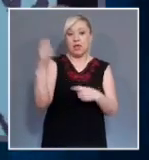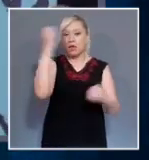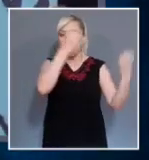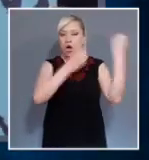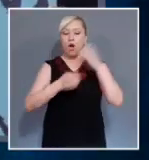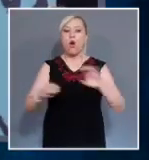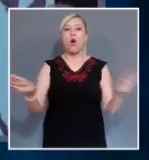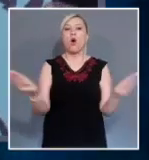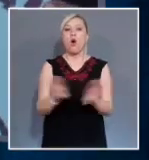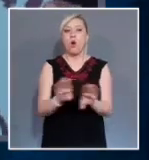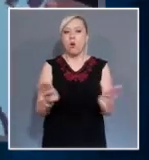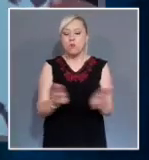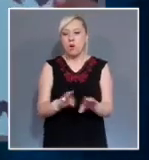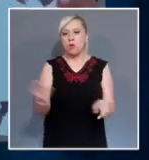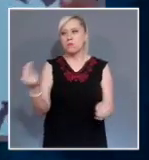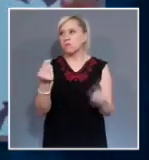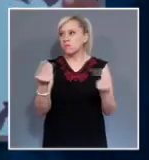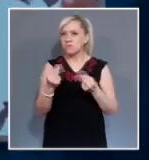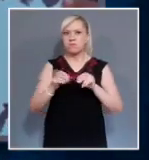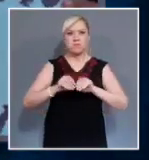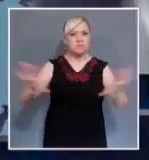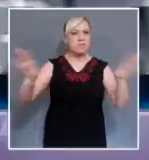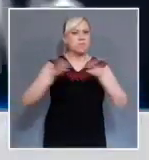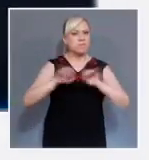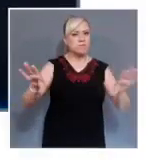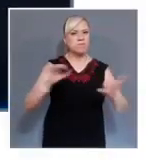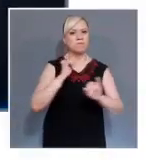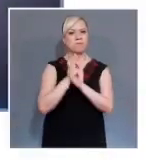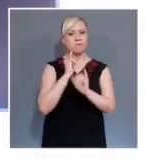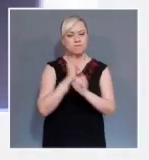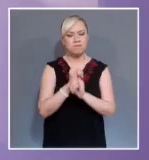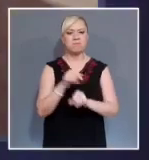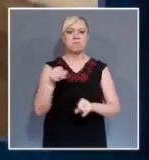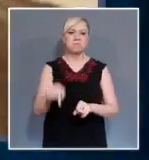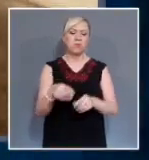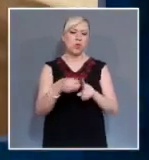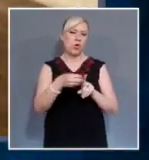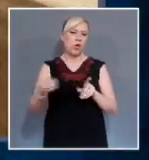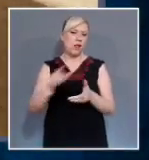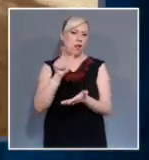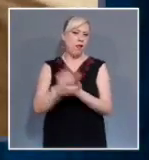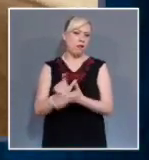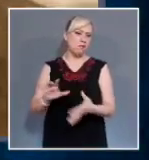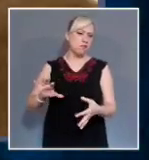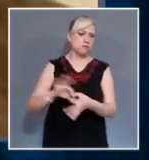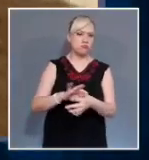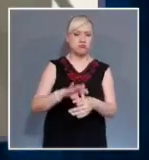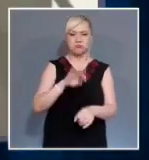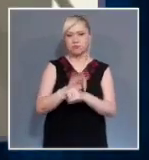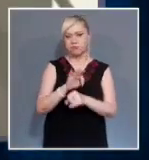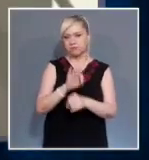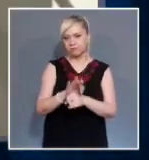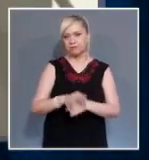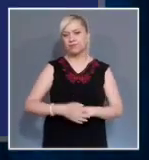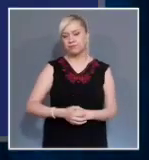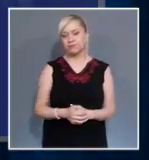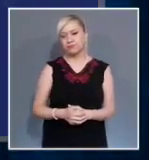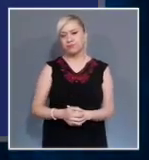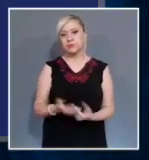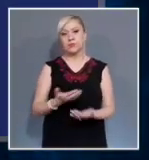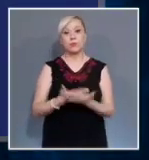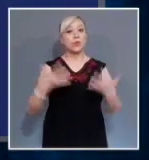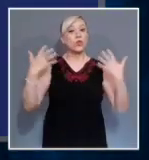de audiencias digitales y La regulación de sus plataformas una de las compañías tabacaleras más grandes del mundo